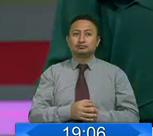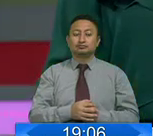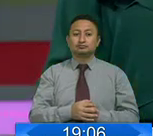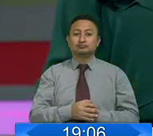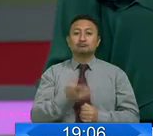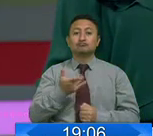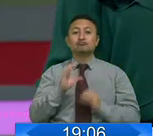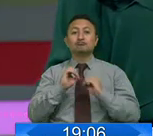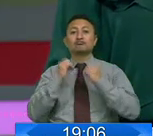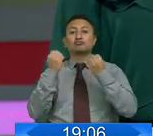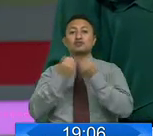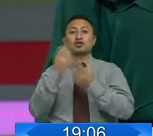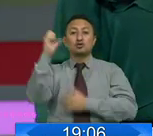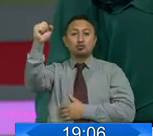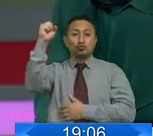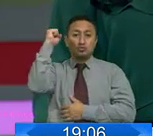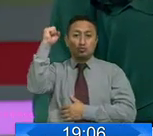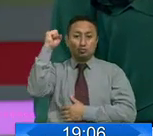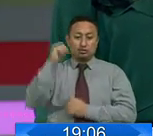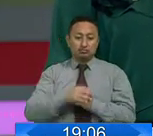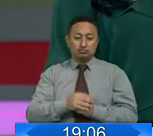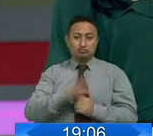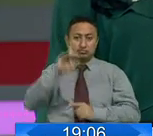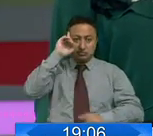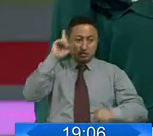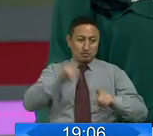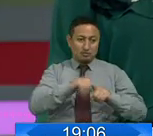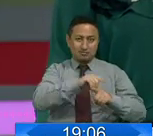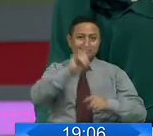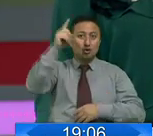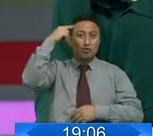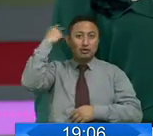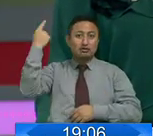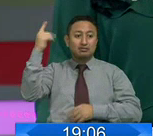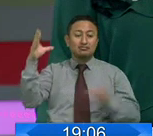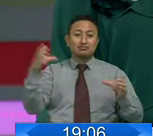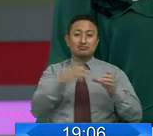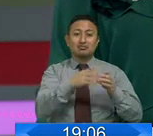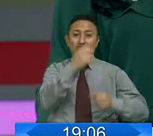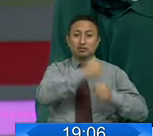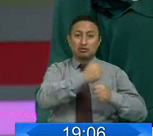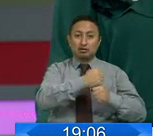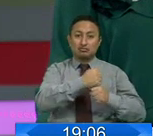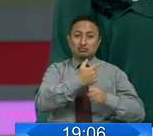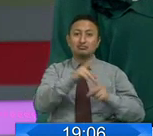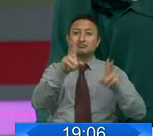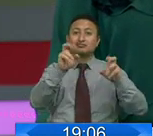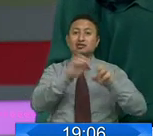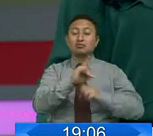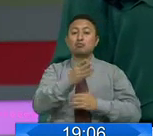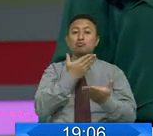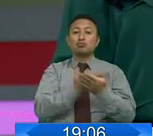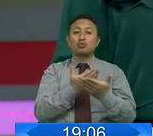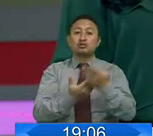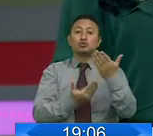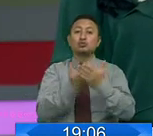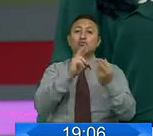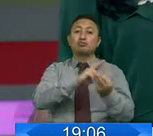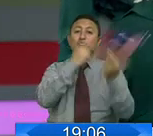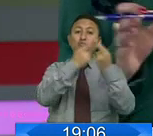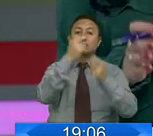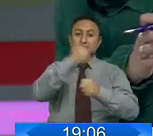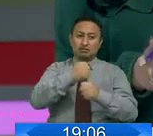organizaciones sindicales rechazan el acuerdo entre el gobierno y el sector de los trabajadores en torno a las propuestas de reformas